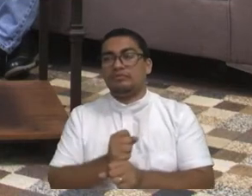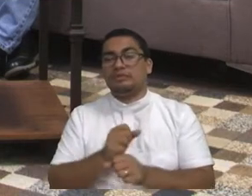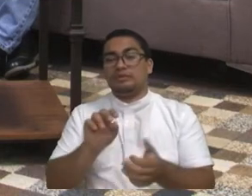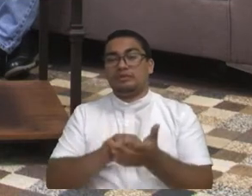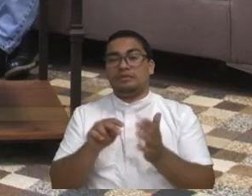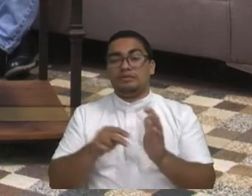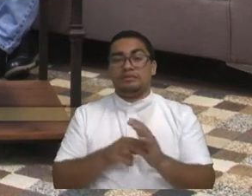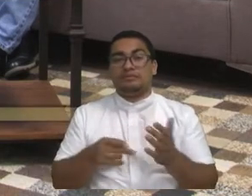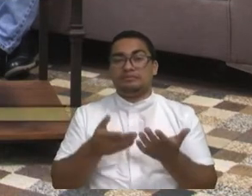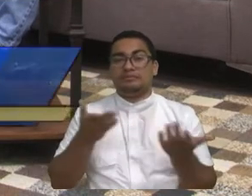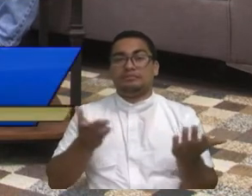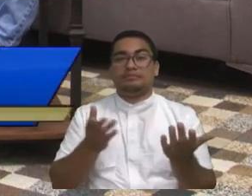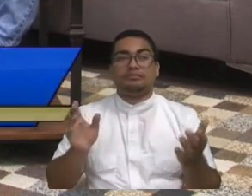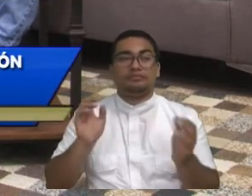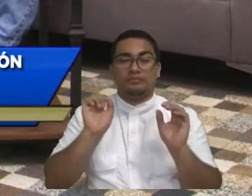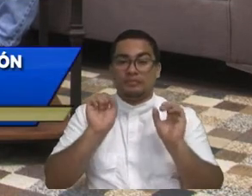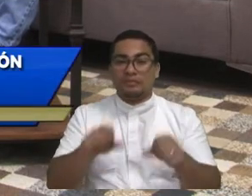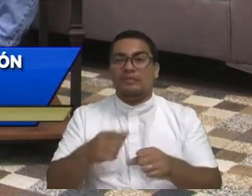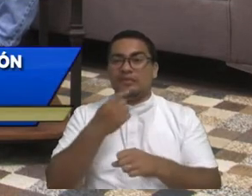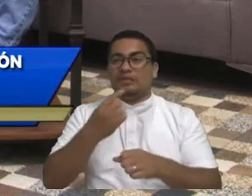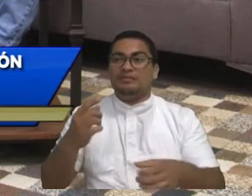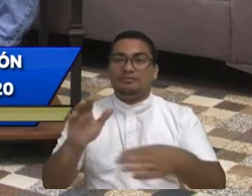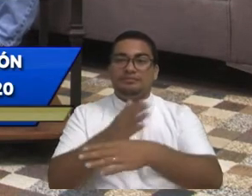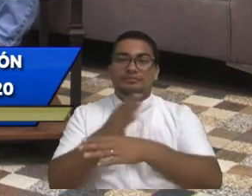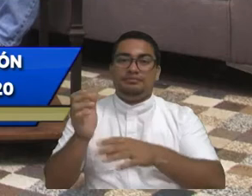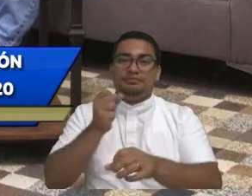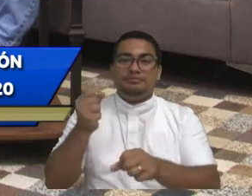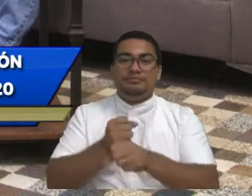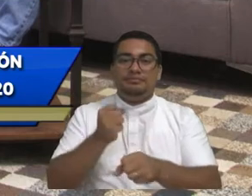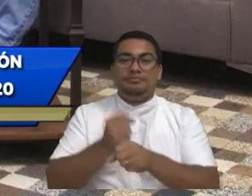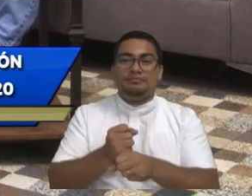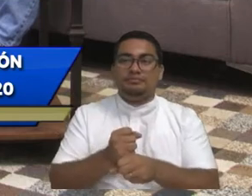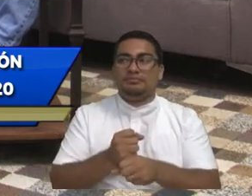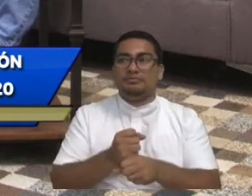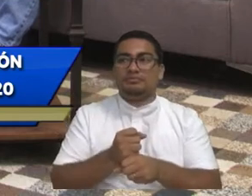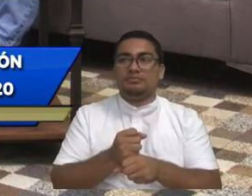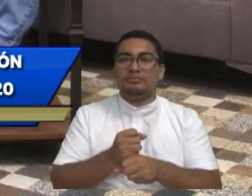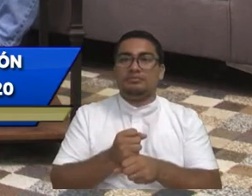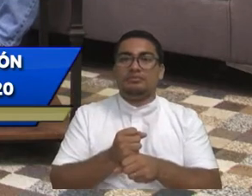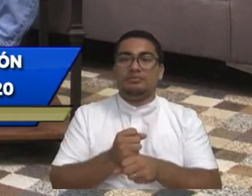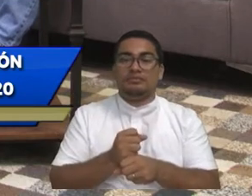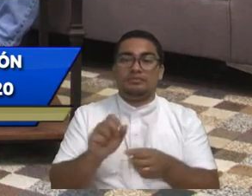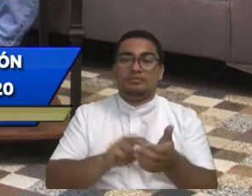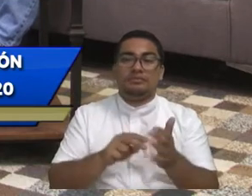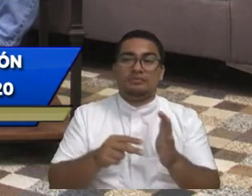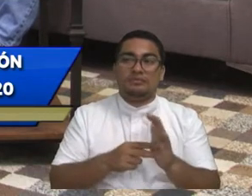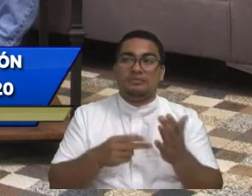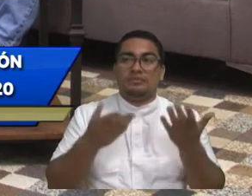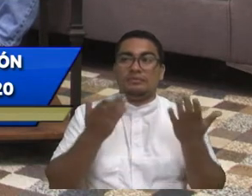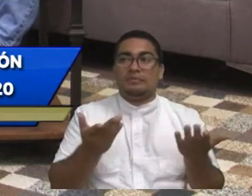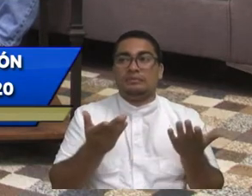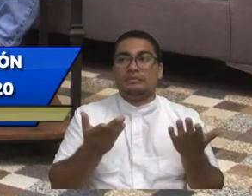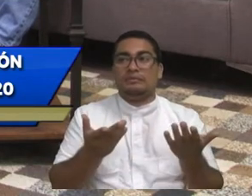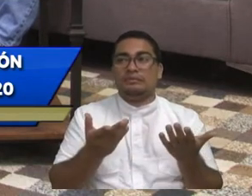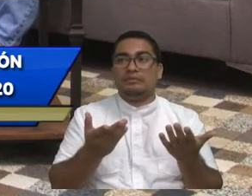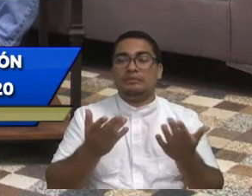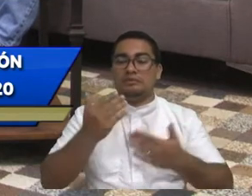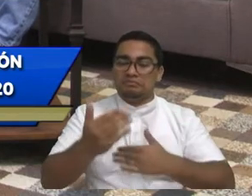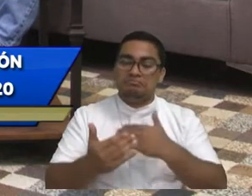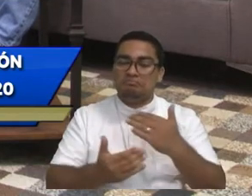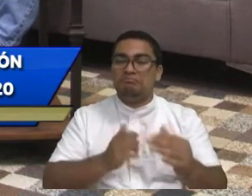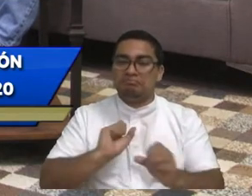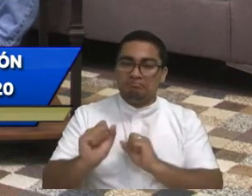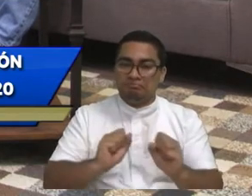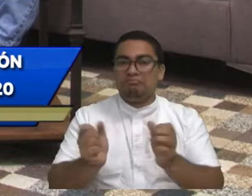para digamos ir integrando más oficios para poder eres electrificar verdad entonces es un proceso bien dinámico muy